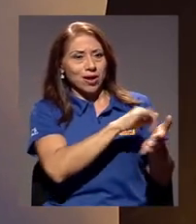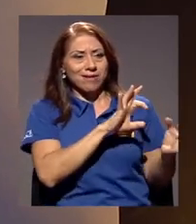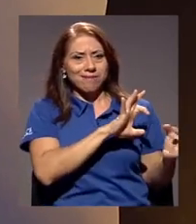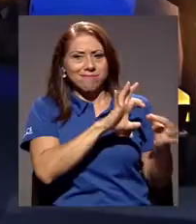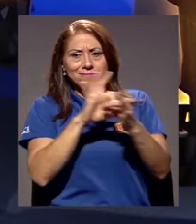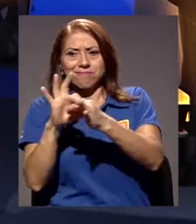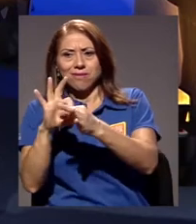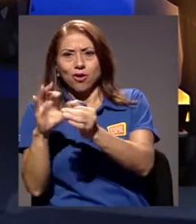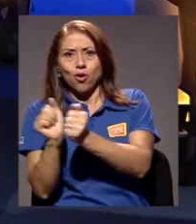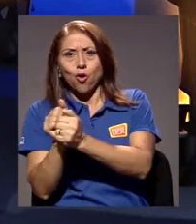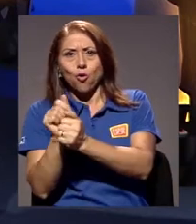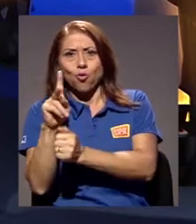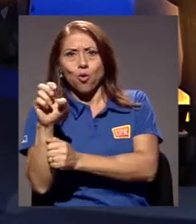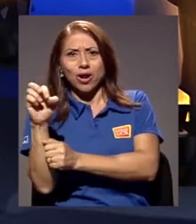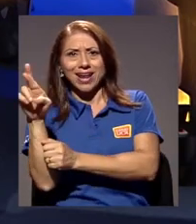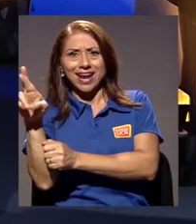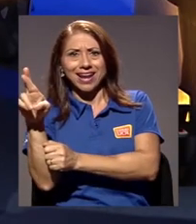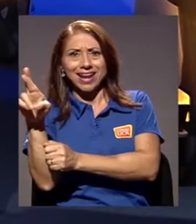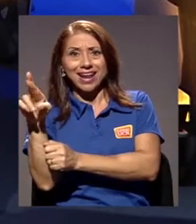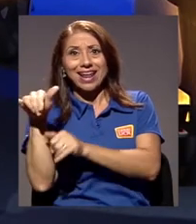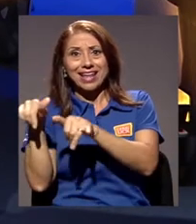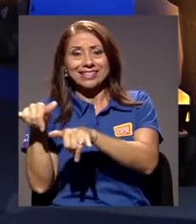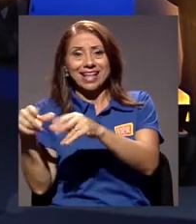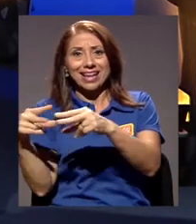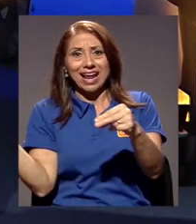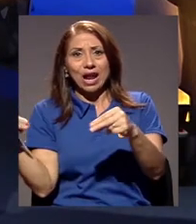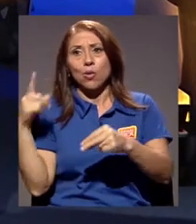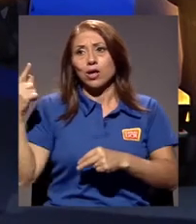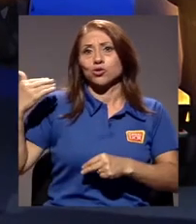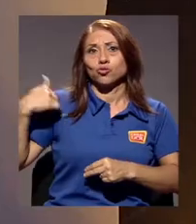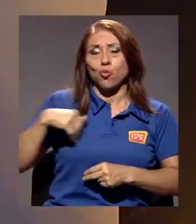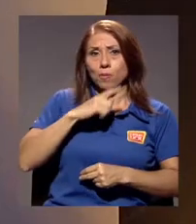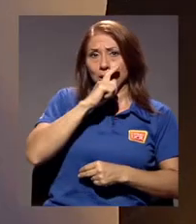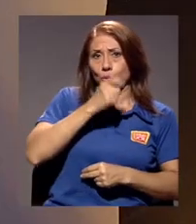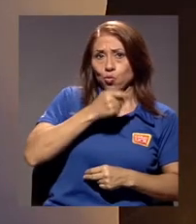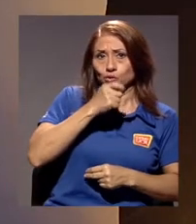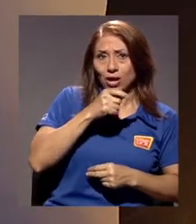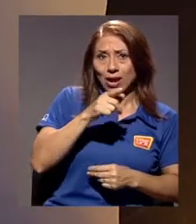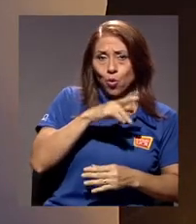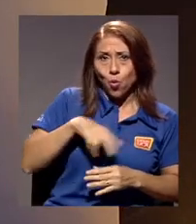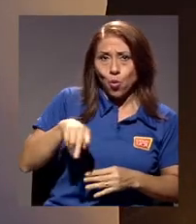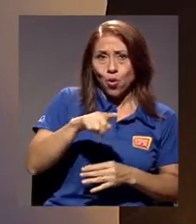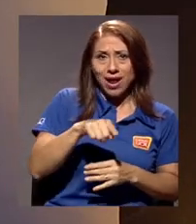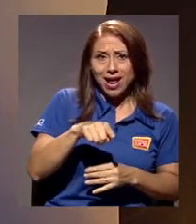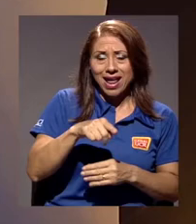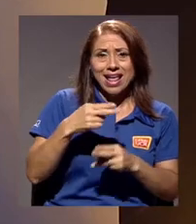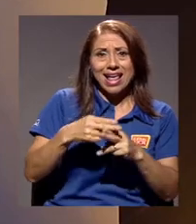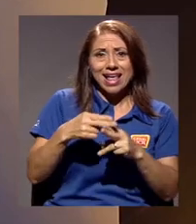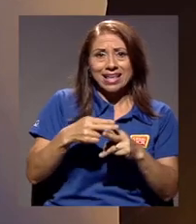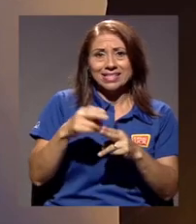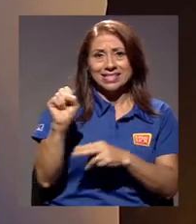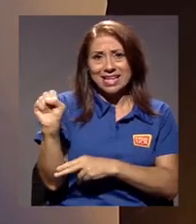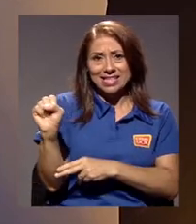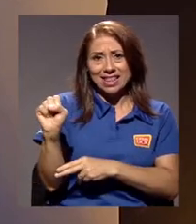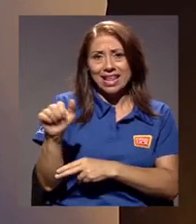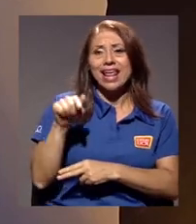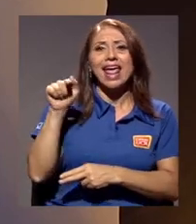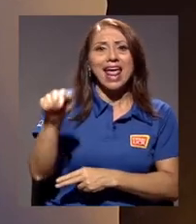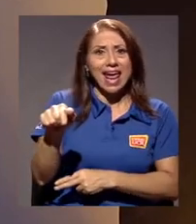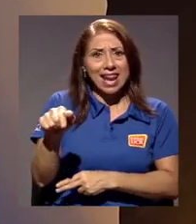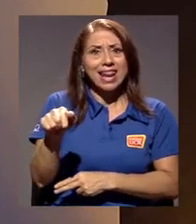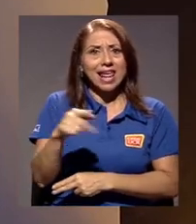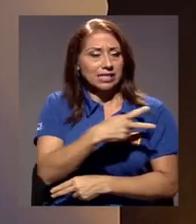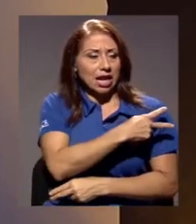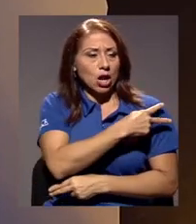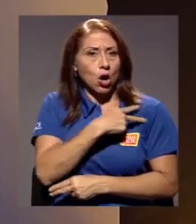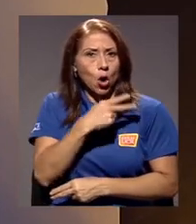nicaragua es un austrohúngaro luís schlesinger quien es el comandante